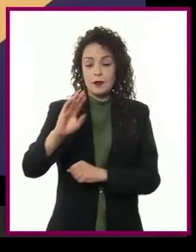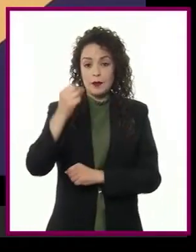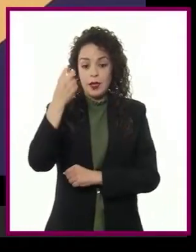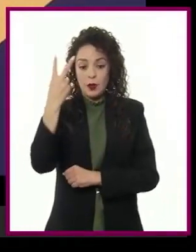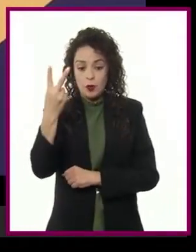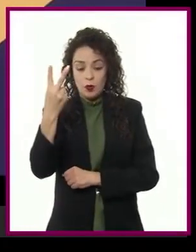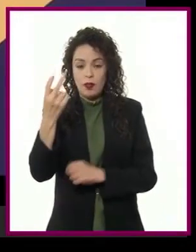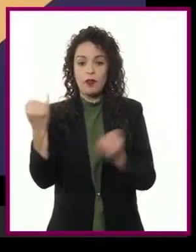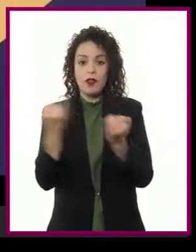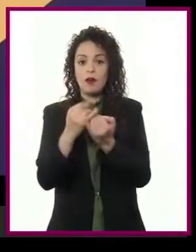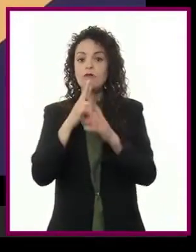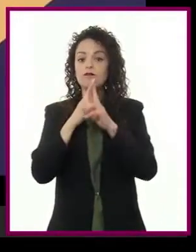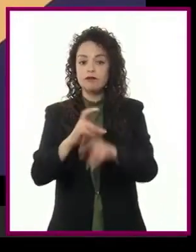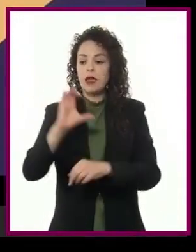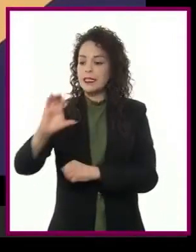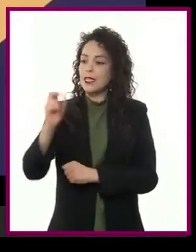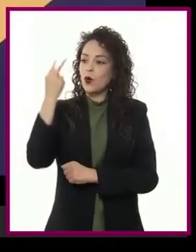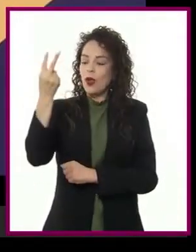igual a C al cuadrado.